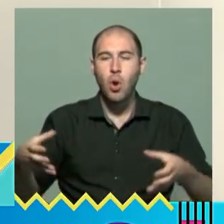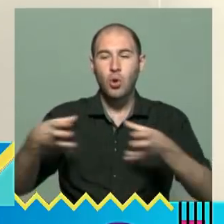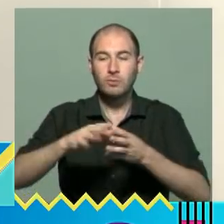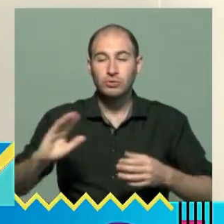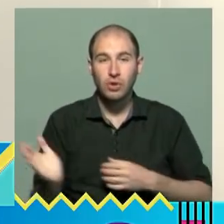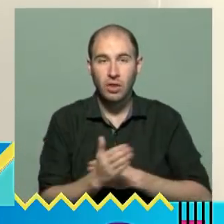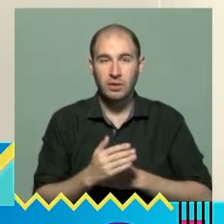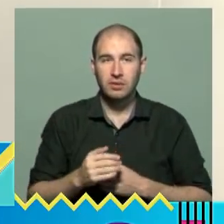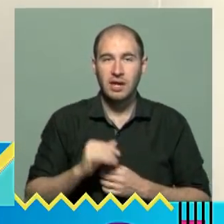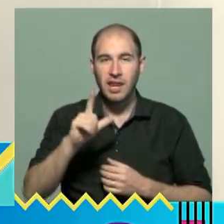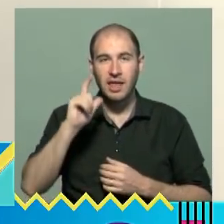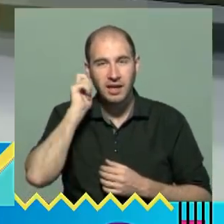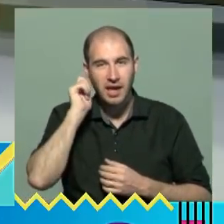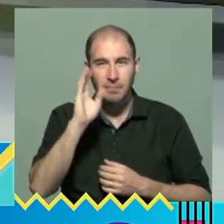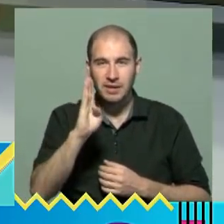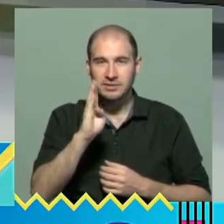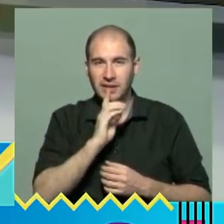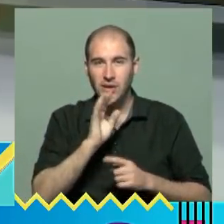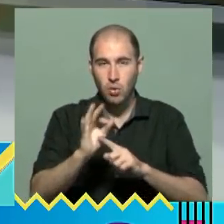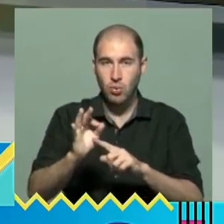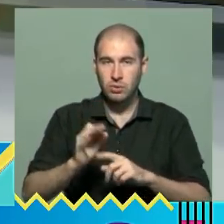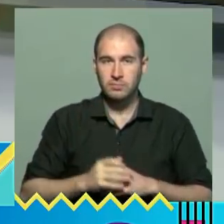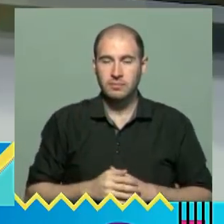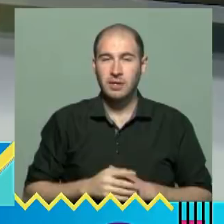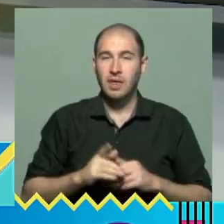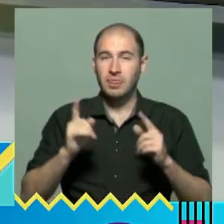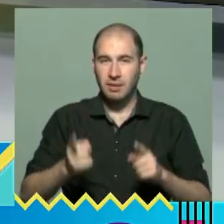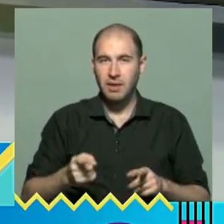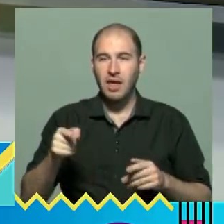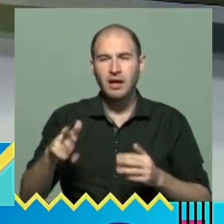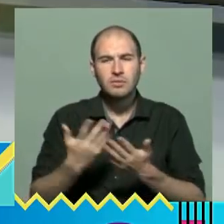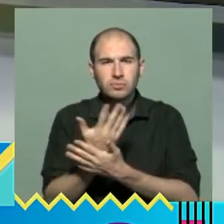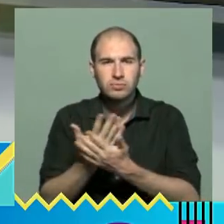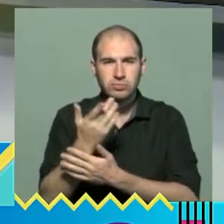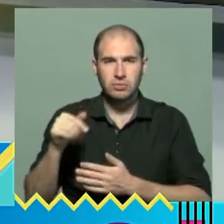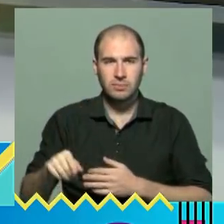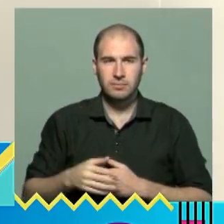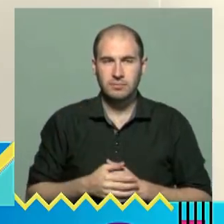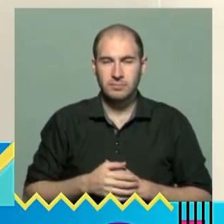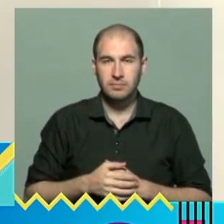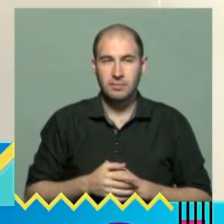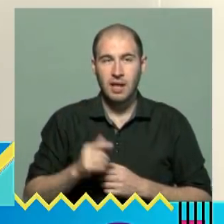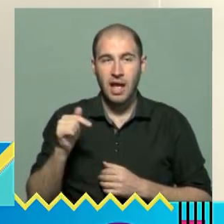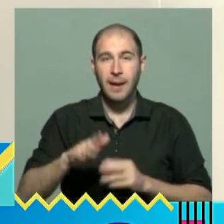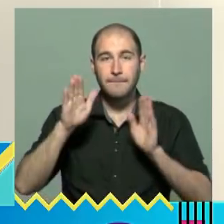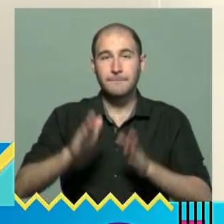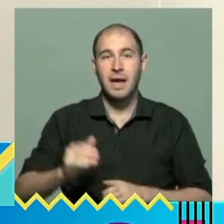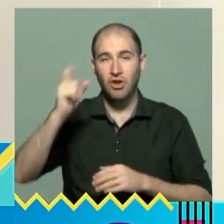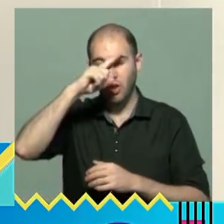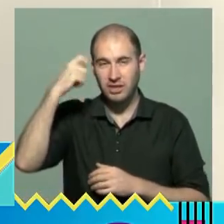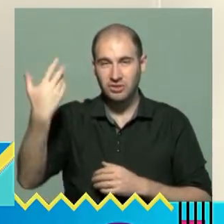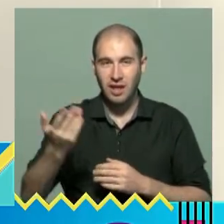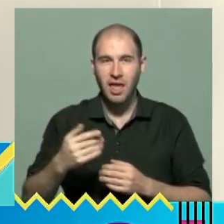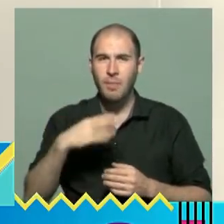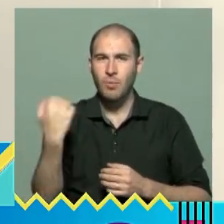colectivo que es el LGBTIQ, que también está en situaciones de vulnerabilidad y que en este paro internacional, la